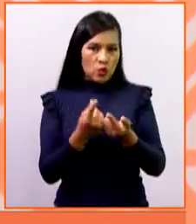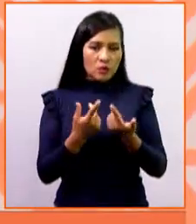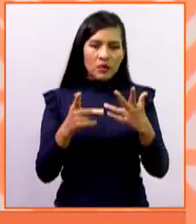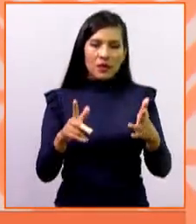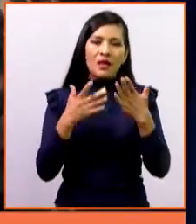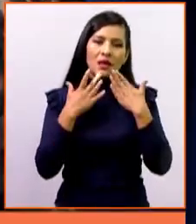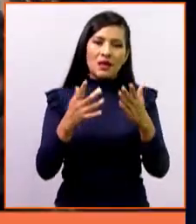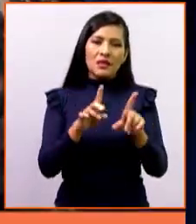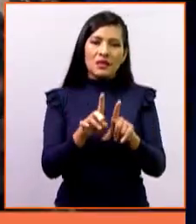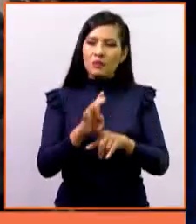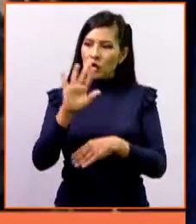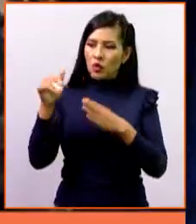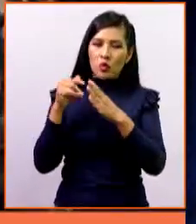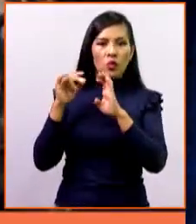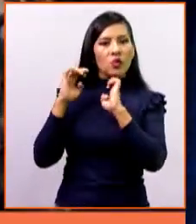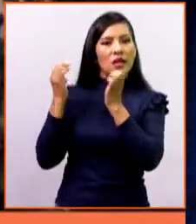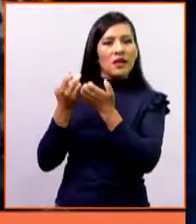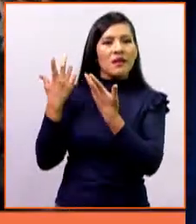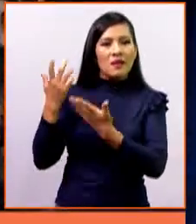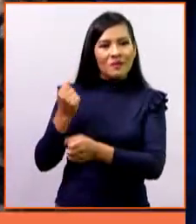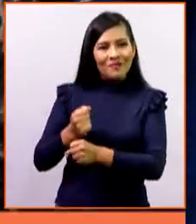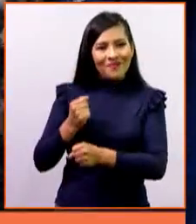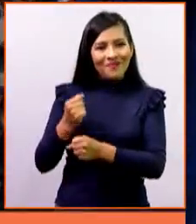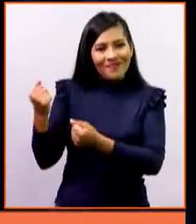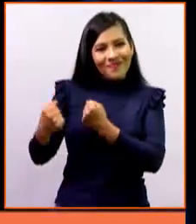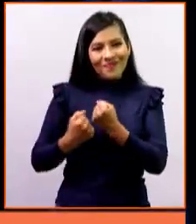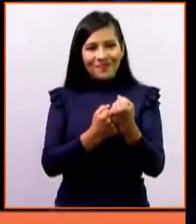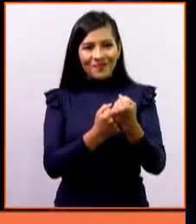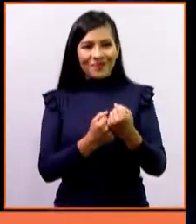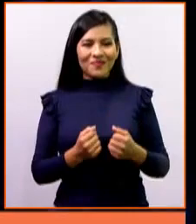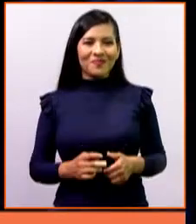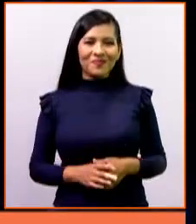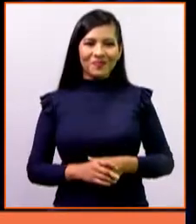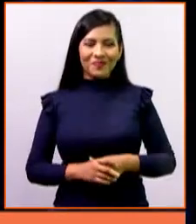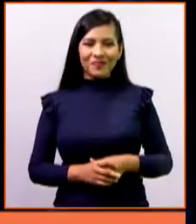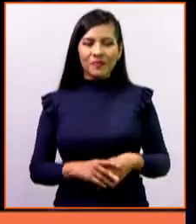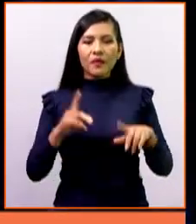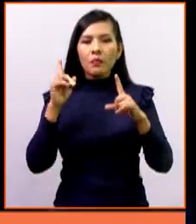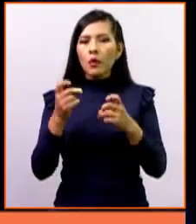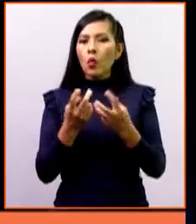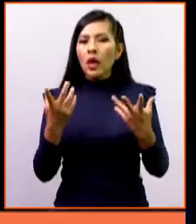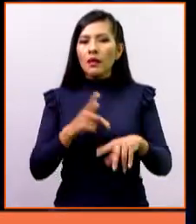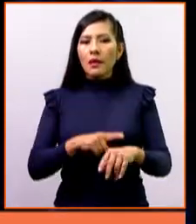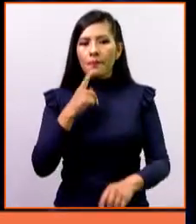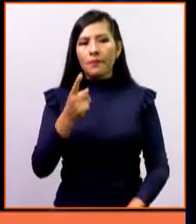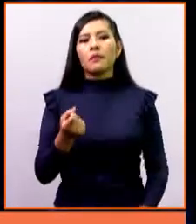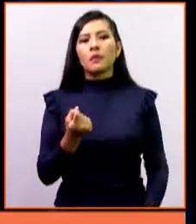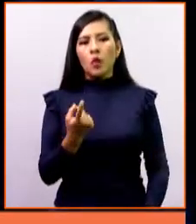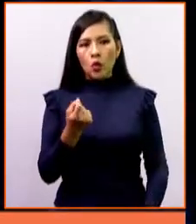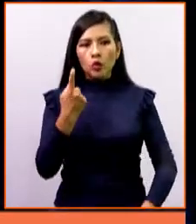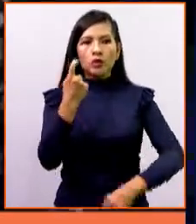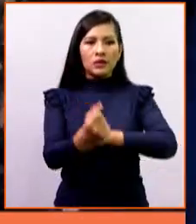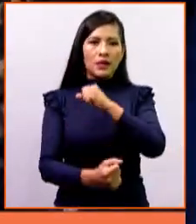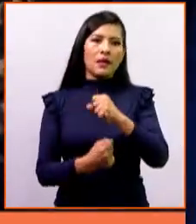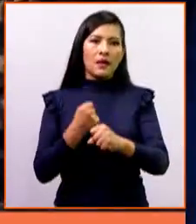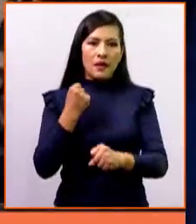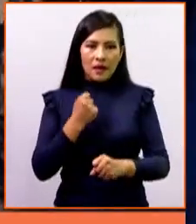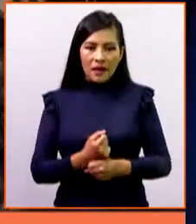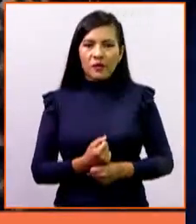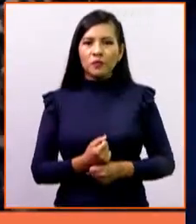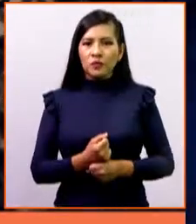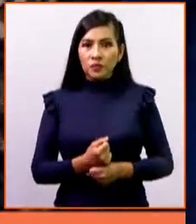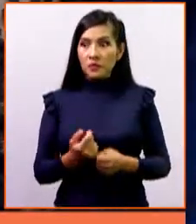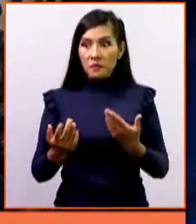al apoyo de todos los chicos que aportan bastante. ¿Cuánto tiempo tiene la orquesta de Janet Butrón? Sí. La banda Caliente, 11 años. Sí. Se